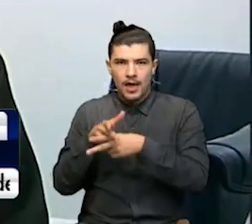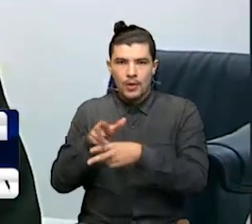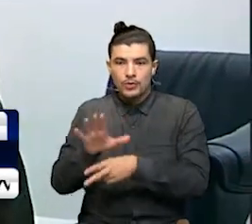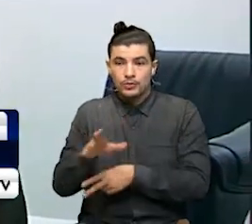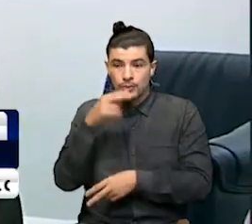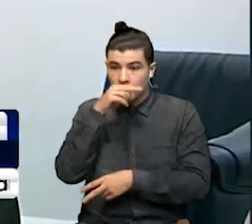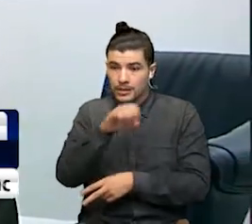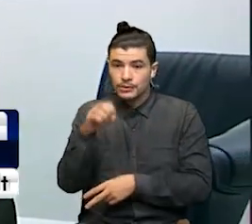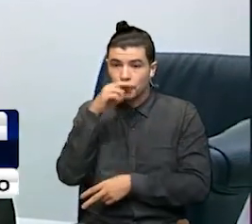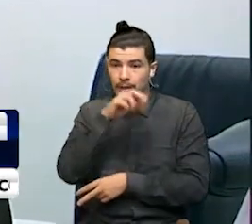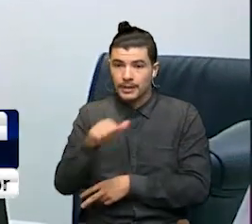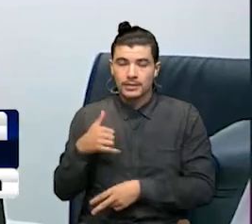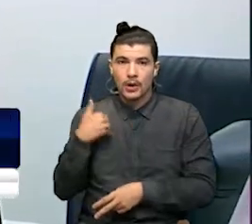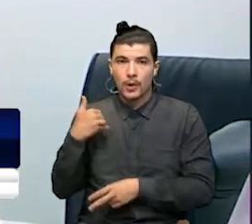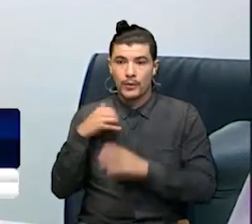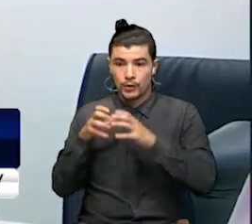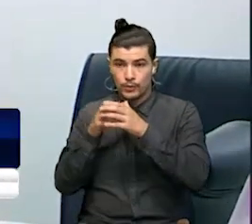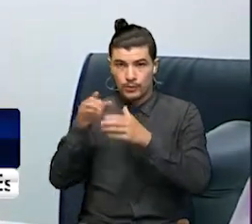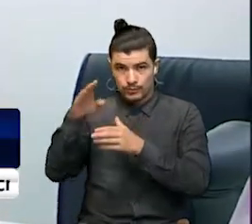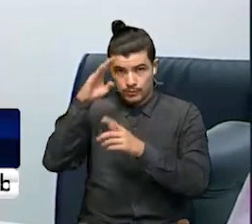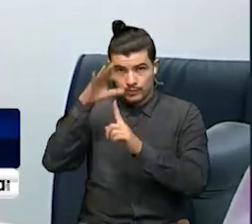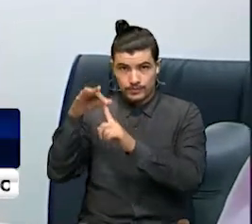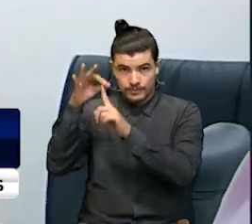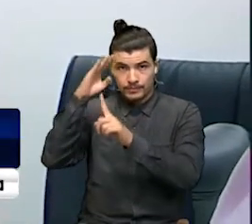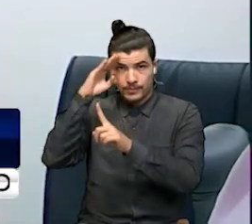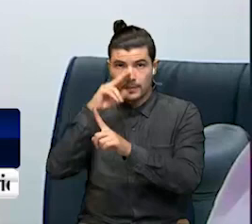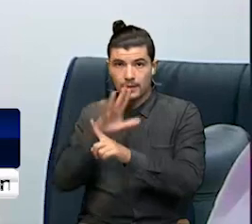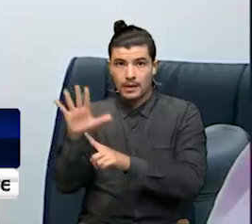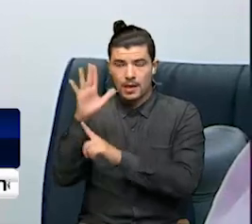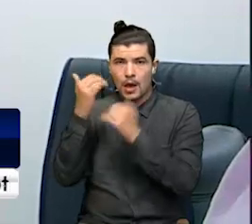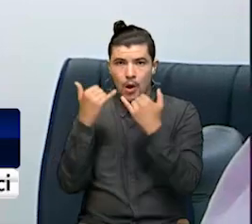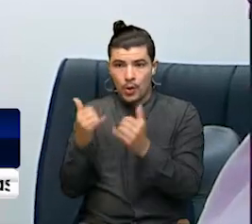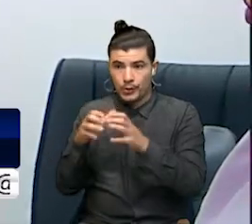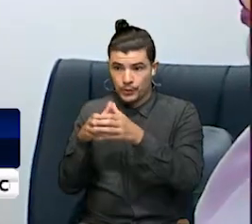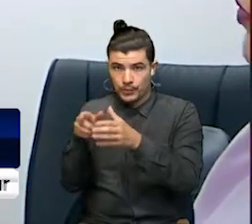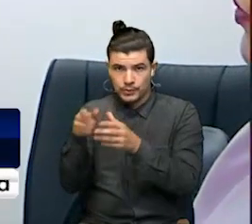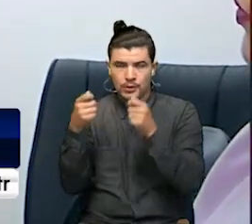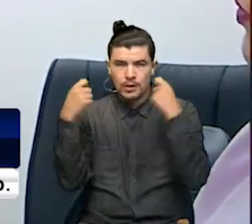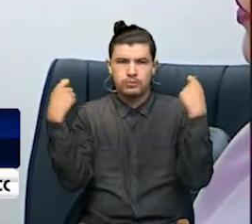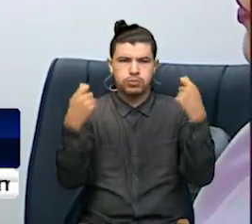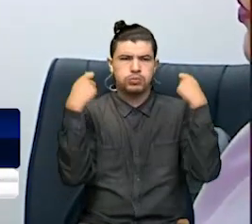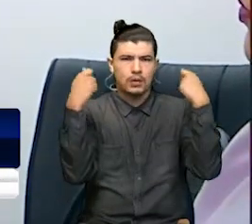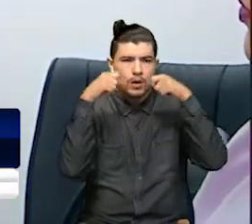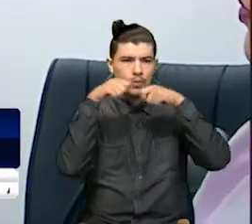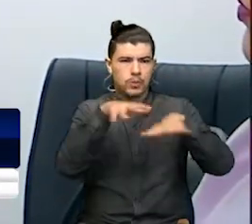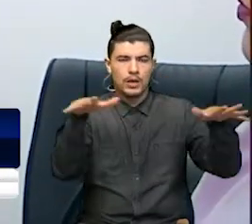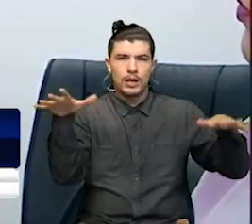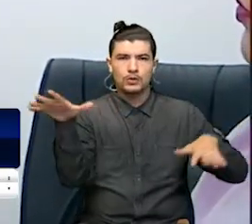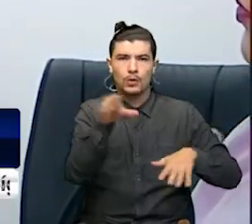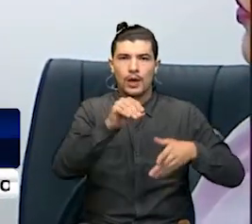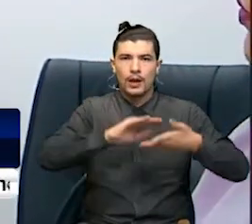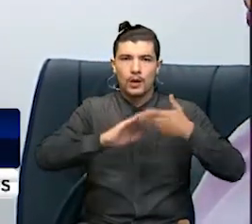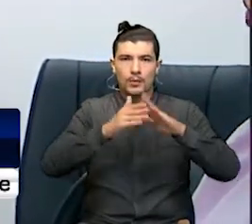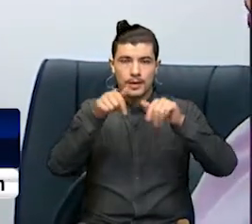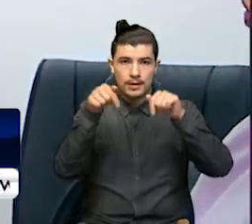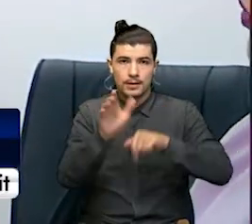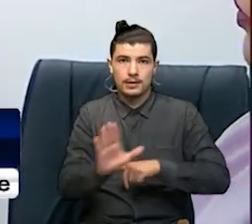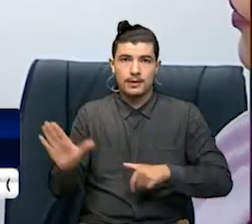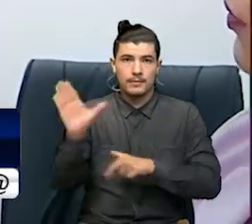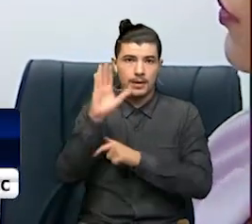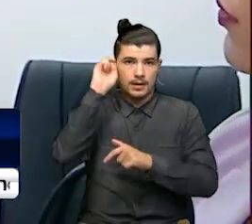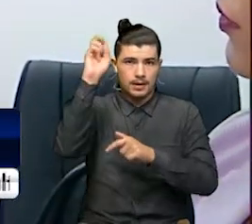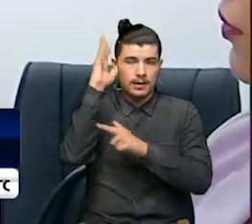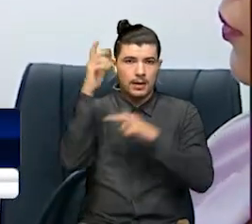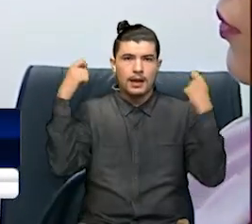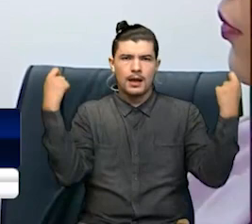adolescencia hemos lanzamos el día de hoy para la comunidad de norte de santander la campaña contra el